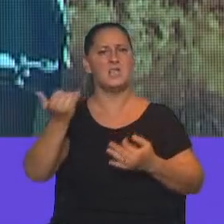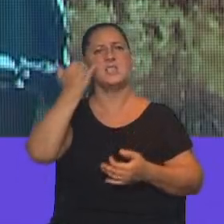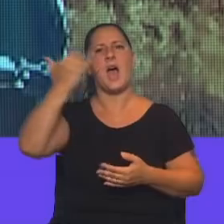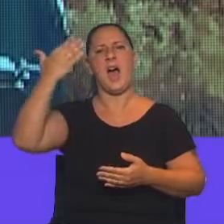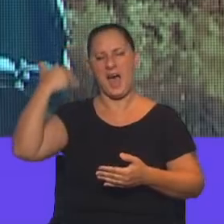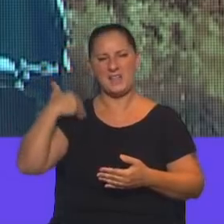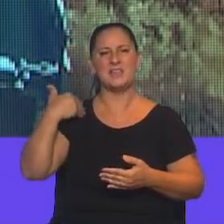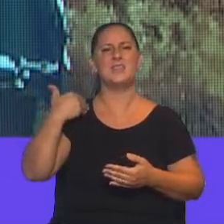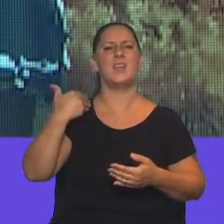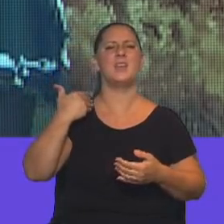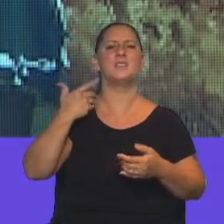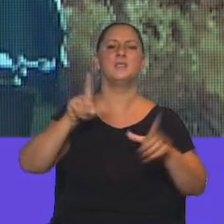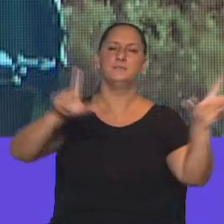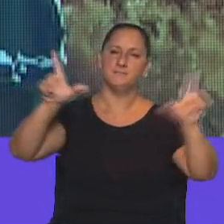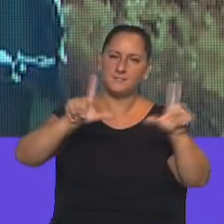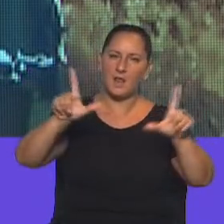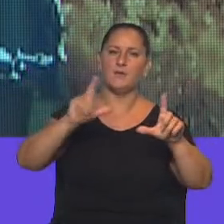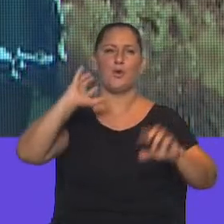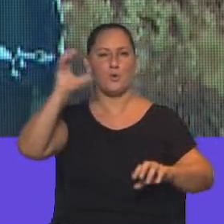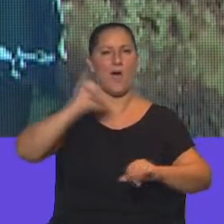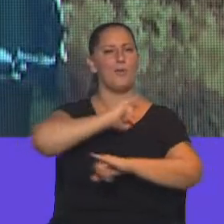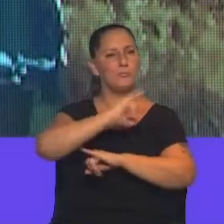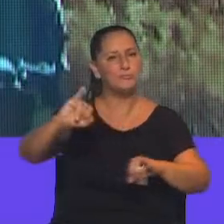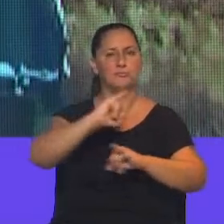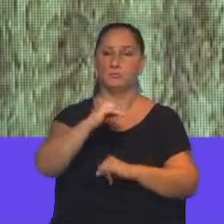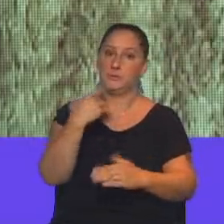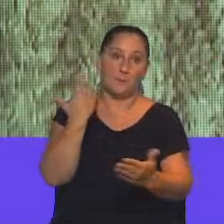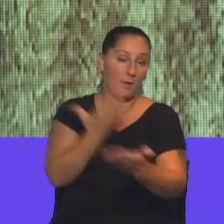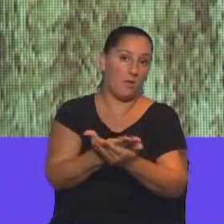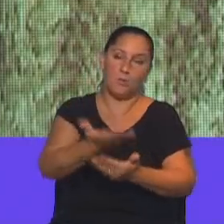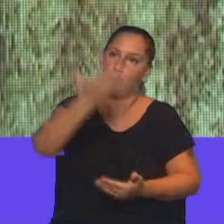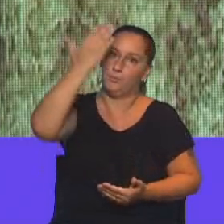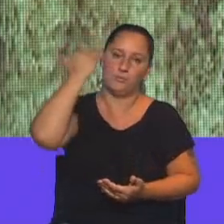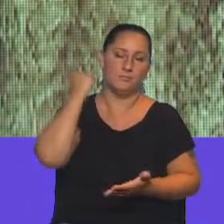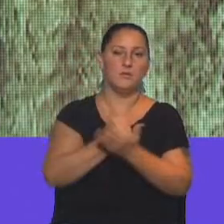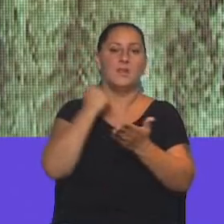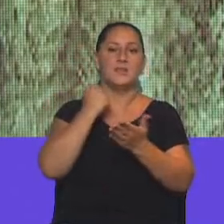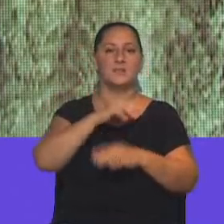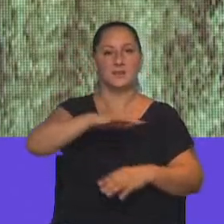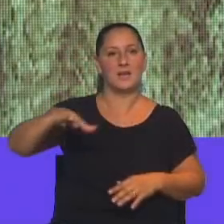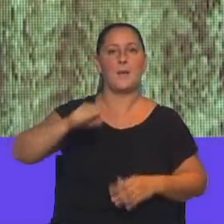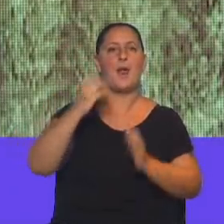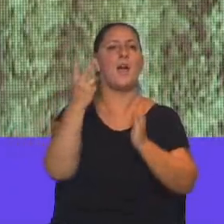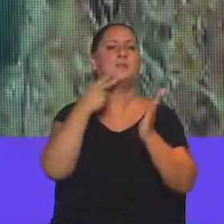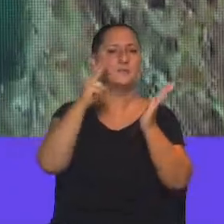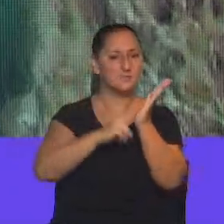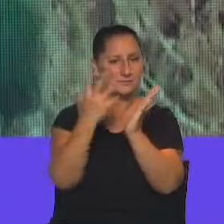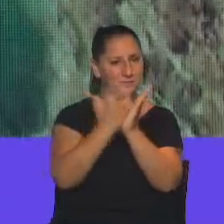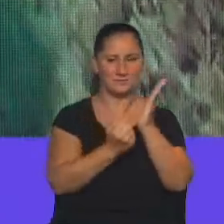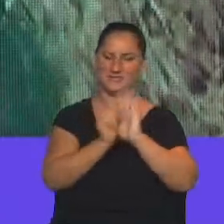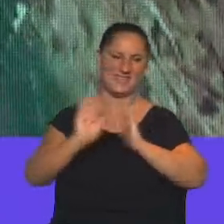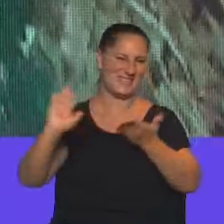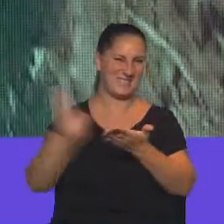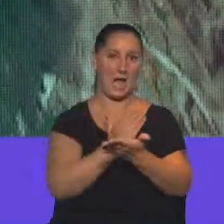veníamos viendo que lo hacían en los medios, un reclamo histórico, ¿no?, del sector agropecuario de eliminar retenciones, pero ahora